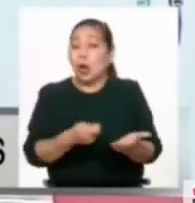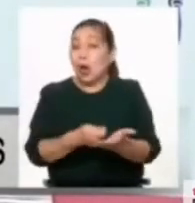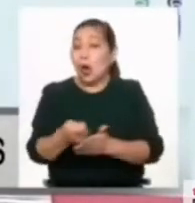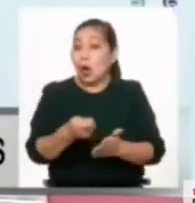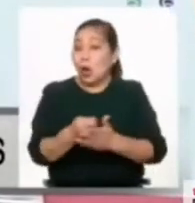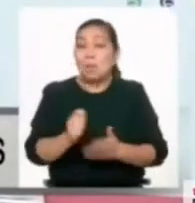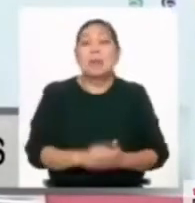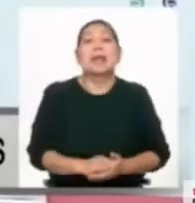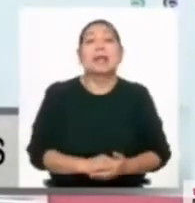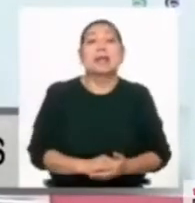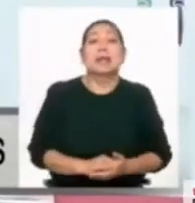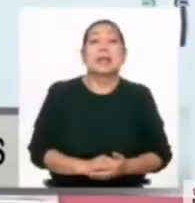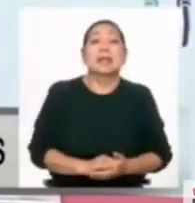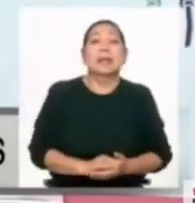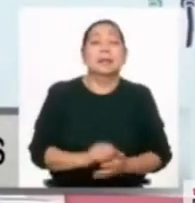compra,